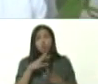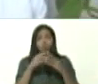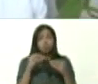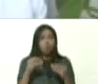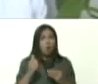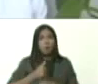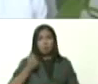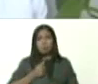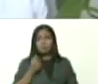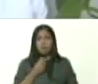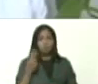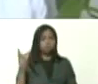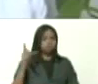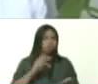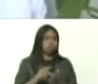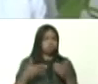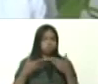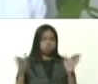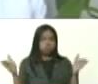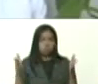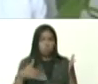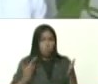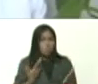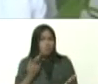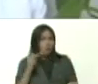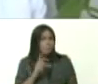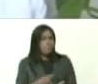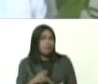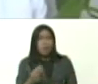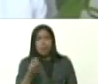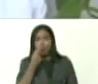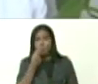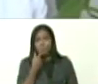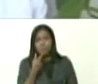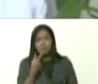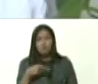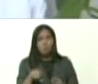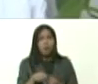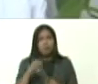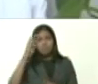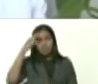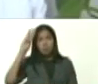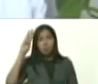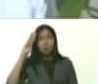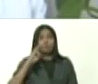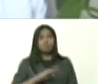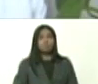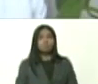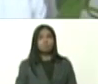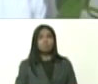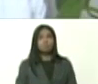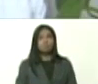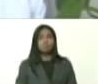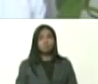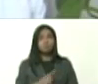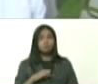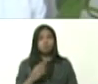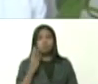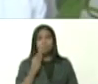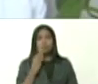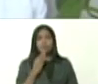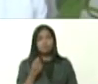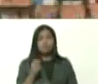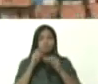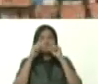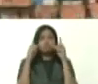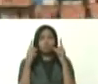el derecho del acceso al programa y al medicamento cubano, el Everprop-P. Tuvimos testimonios muy